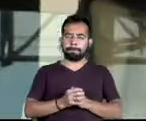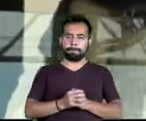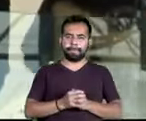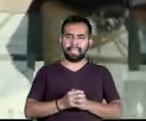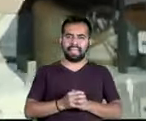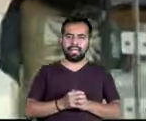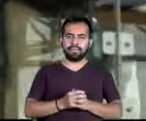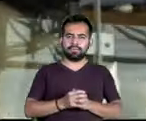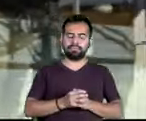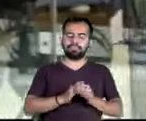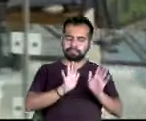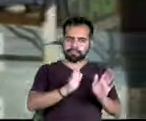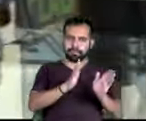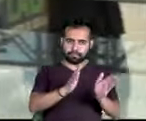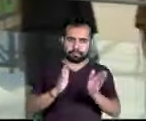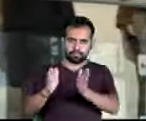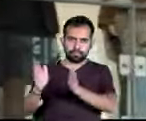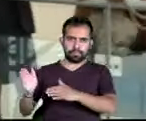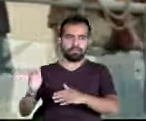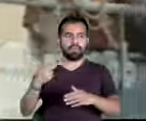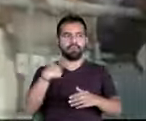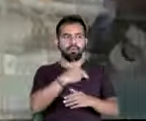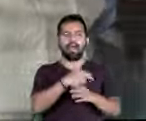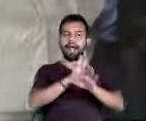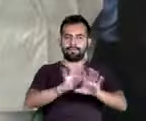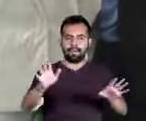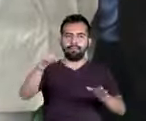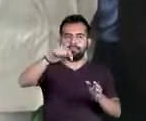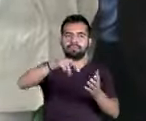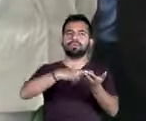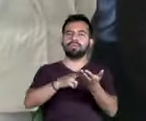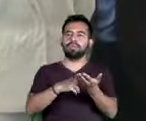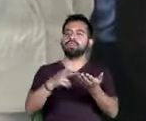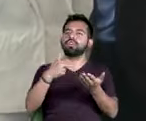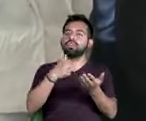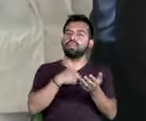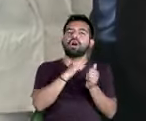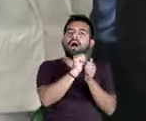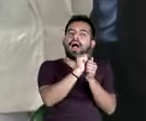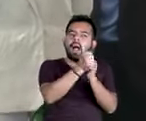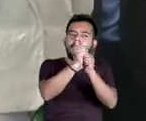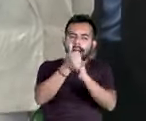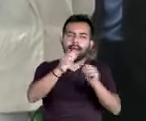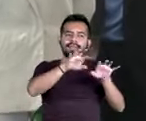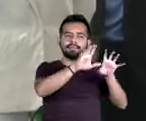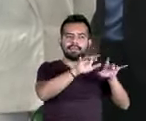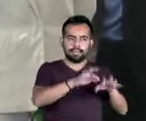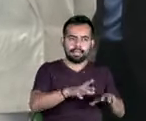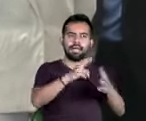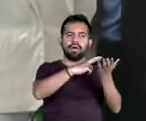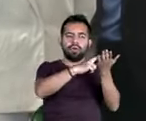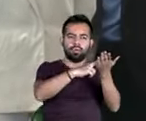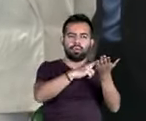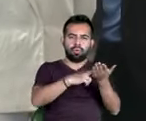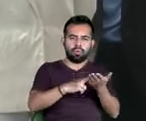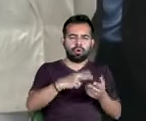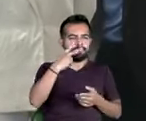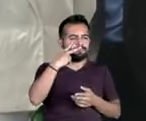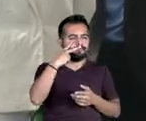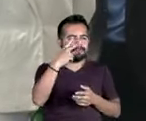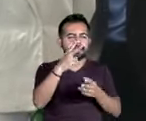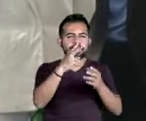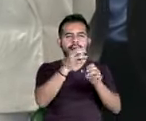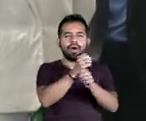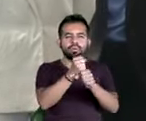este orden, ¿no? Terminamos esta reunión y empiezo reuniones con cada secretaría para que ya podamos ir afinando el equipo